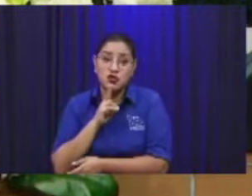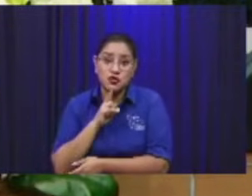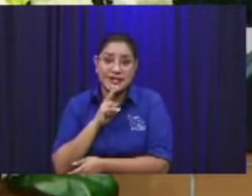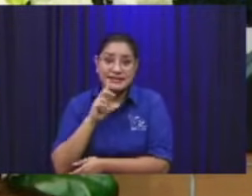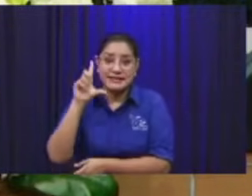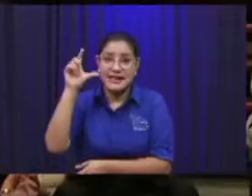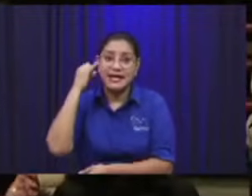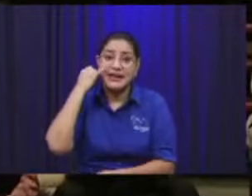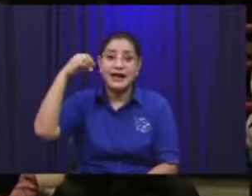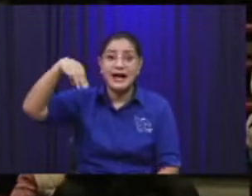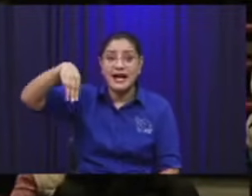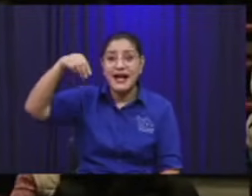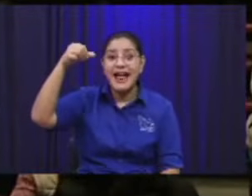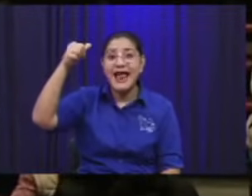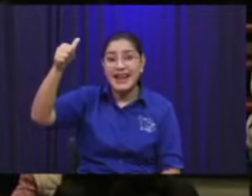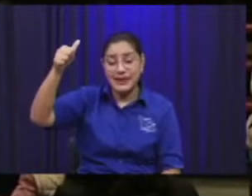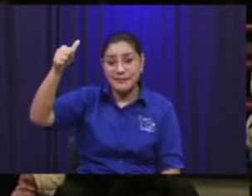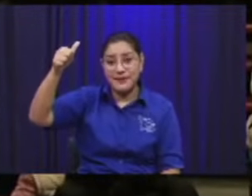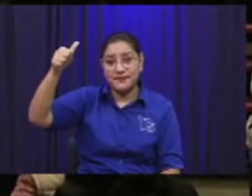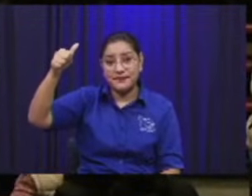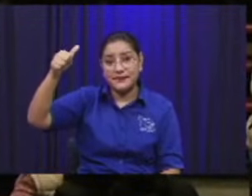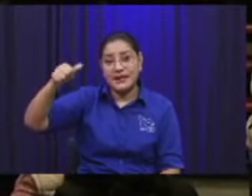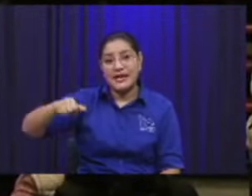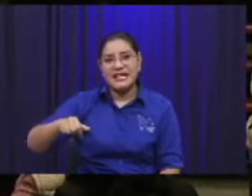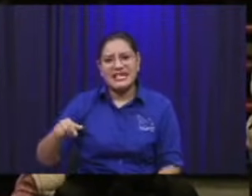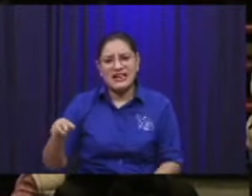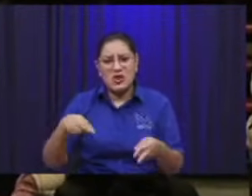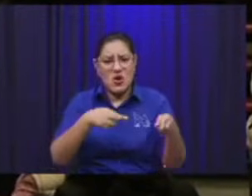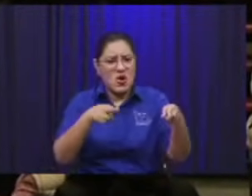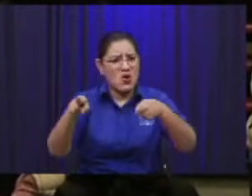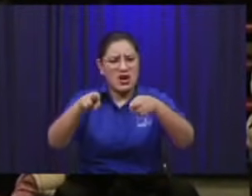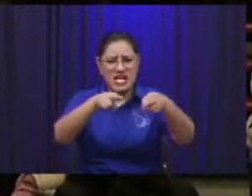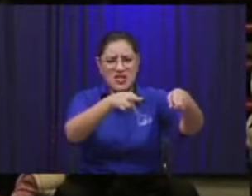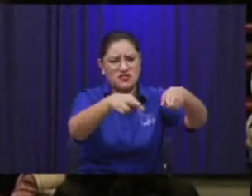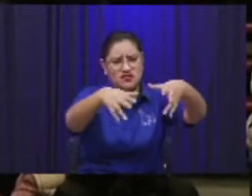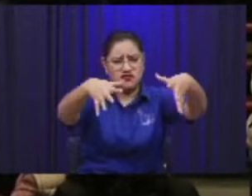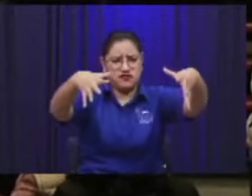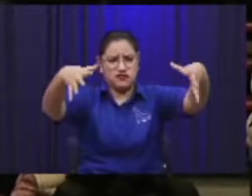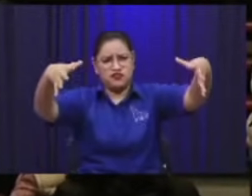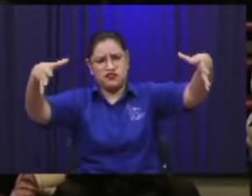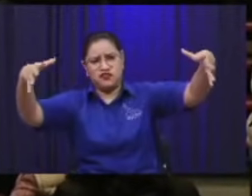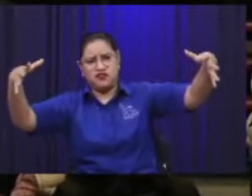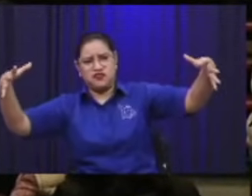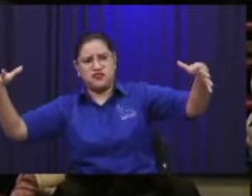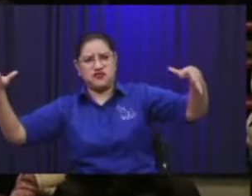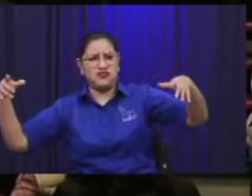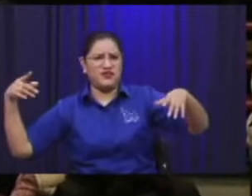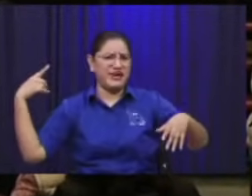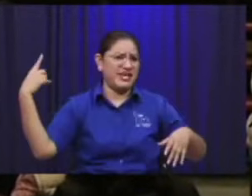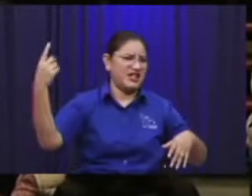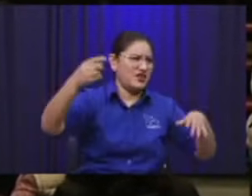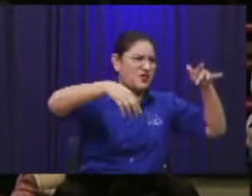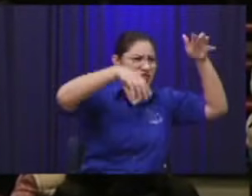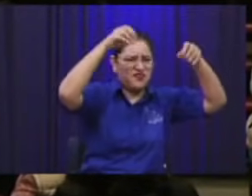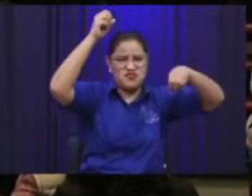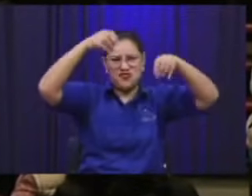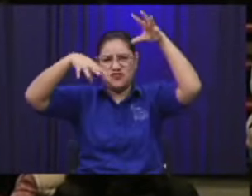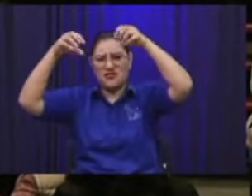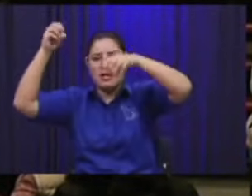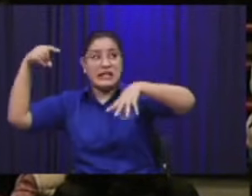mal es el aeropuerto estaba cerrado los ríos venían ensanchados y todos estábamos